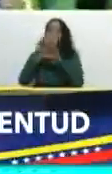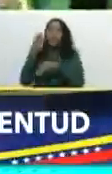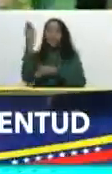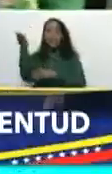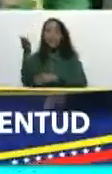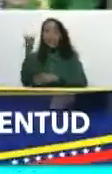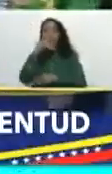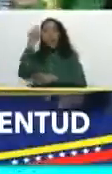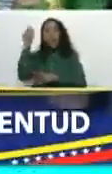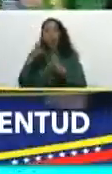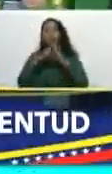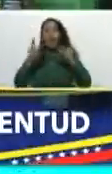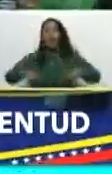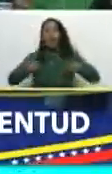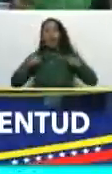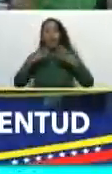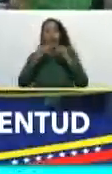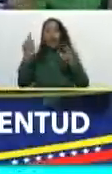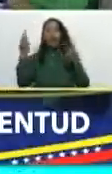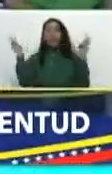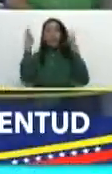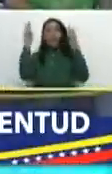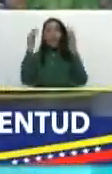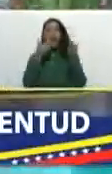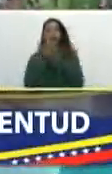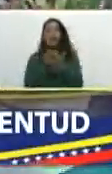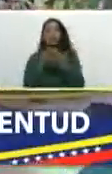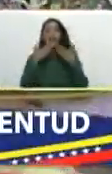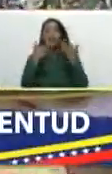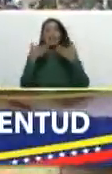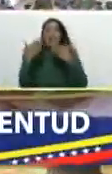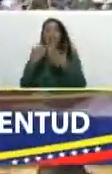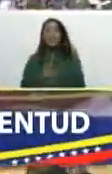para toda la vida, para toda la victoria. Muchas gracias.